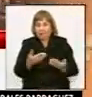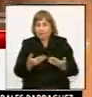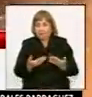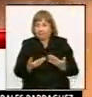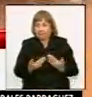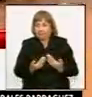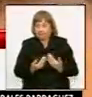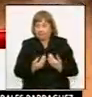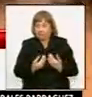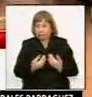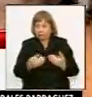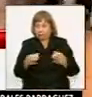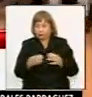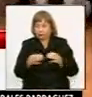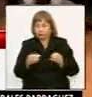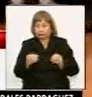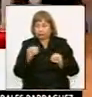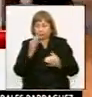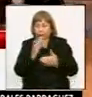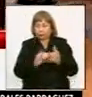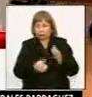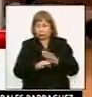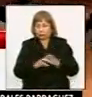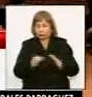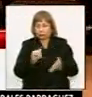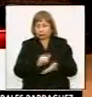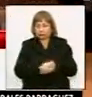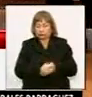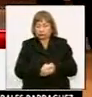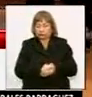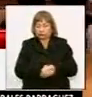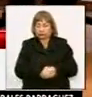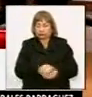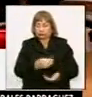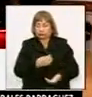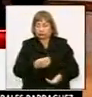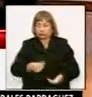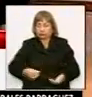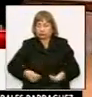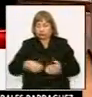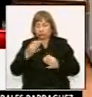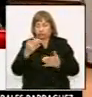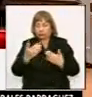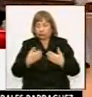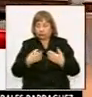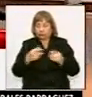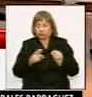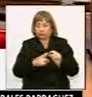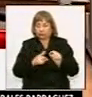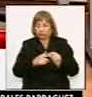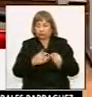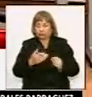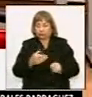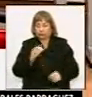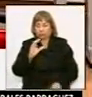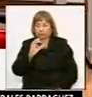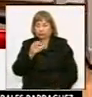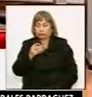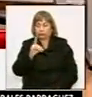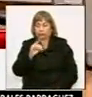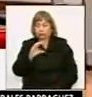va a haber otra comisión, vamos a terminar todos para que la ministra pueda hacer respuesta. Tiene la palabra la congresista Choquehuanca.